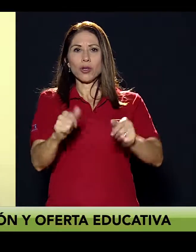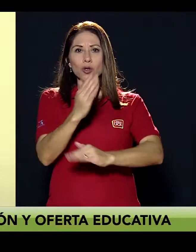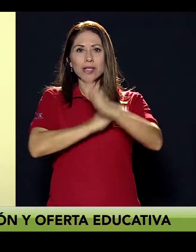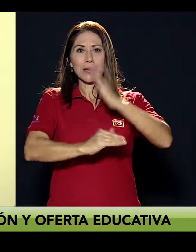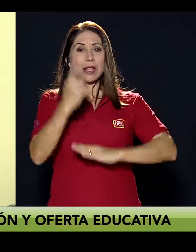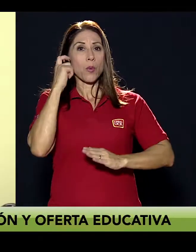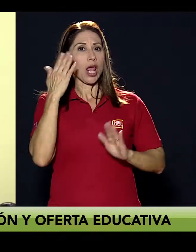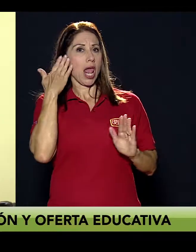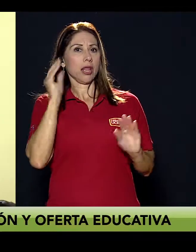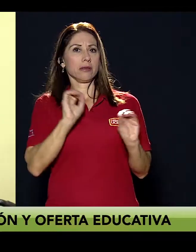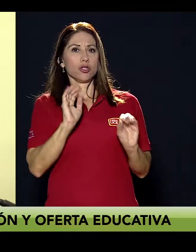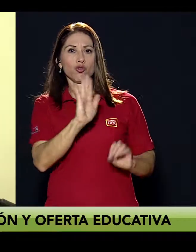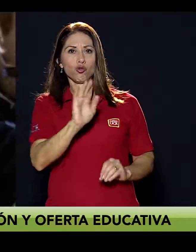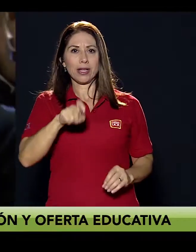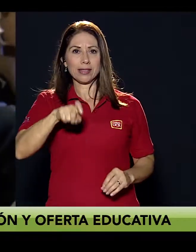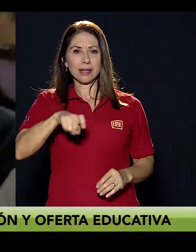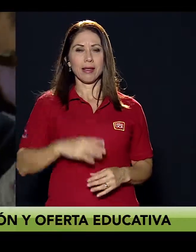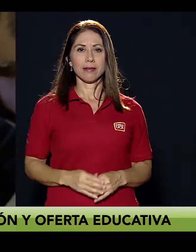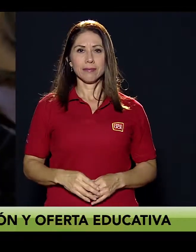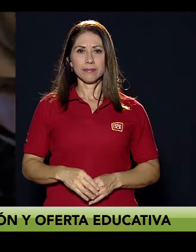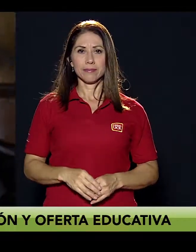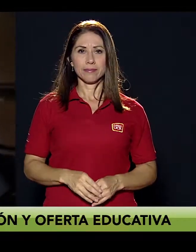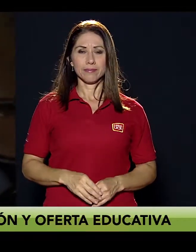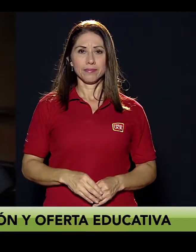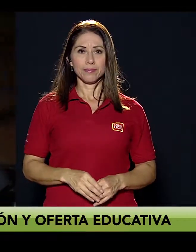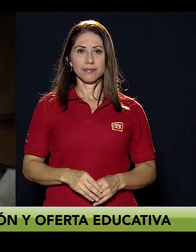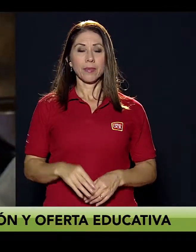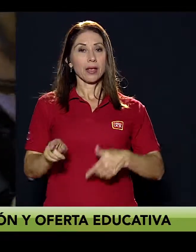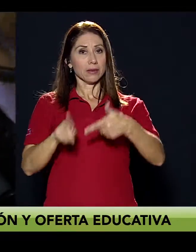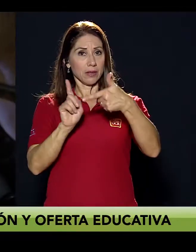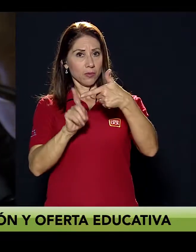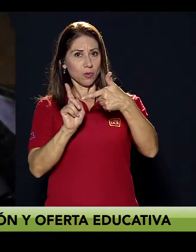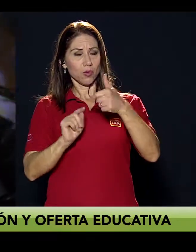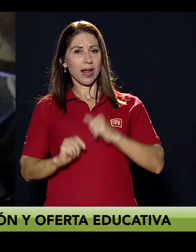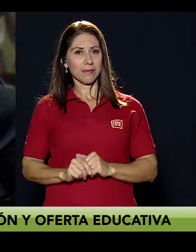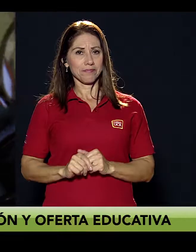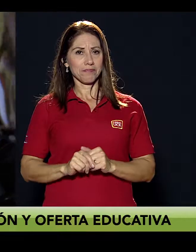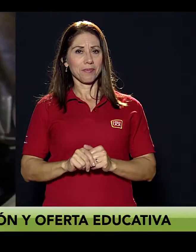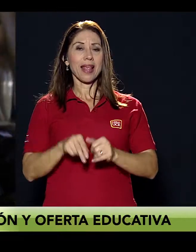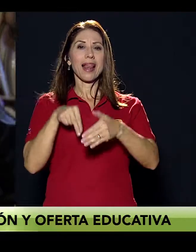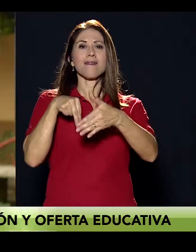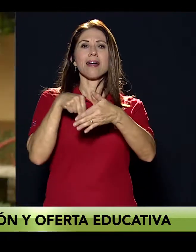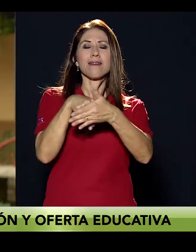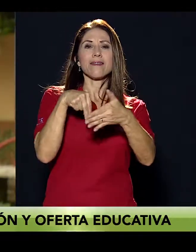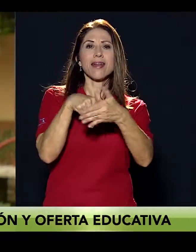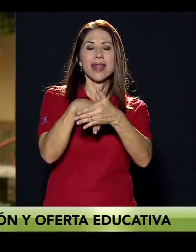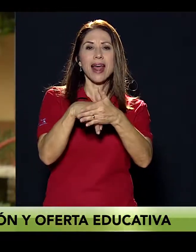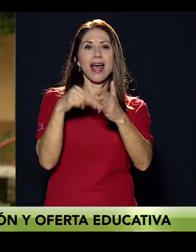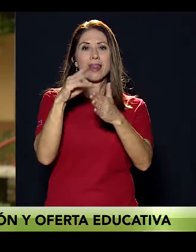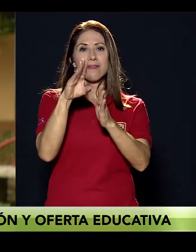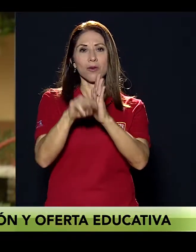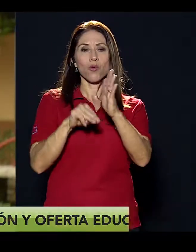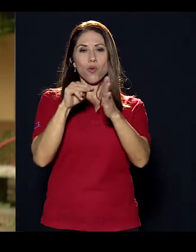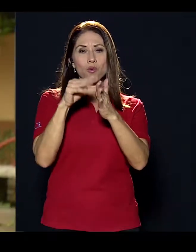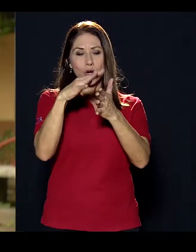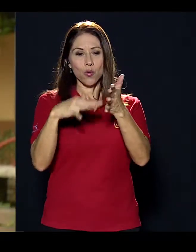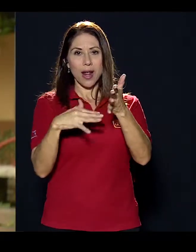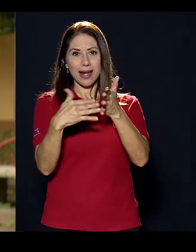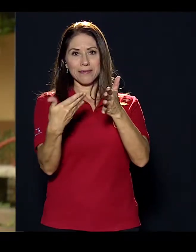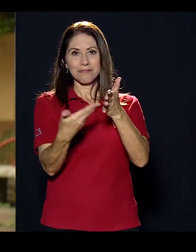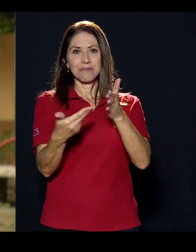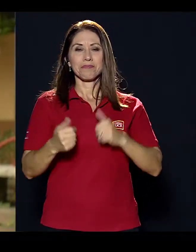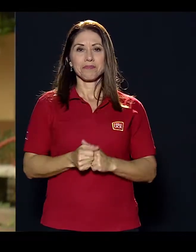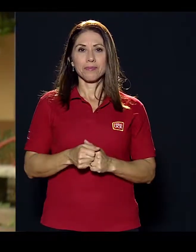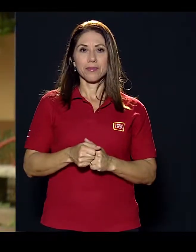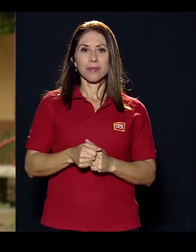lugar, se encuentra la barrera a nivel curricular. Le damos un material educativo que no responde a los requerimientos